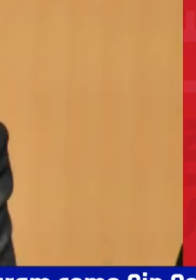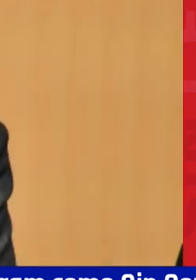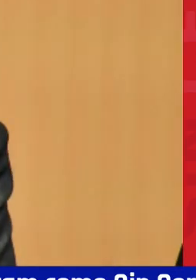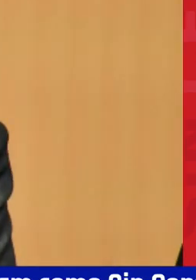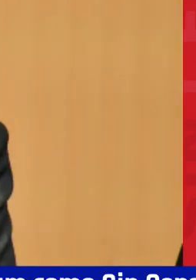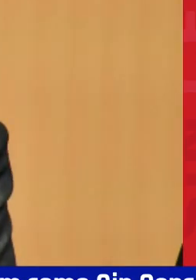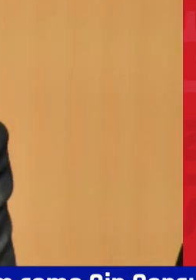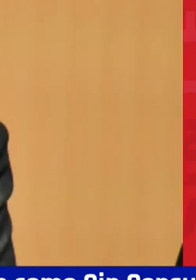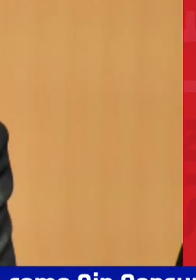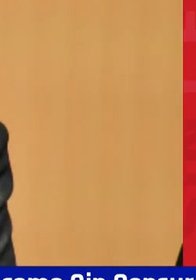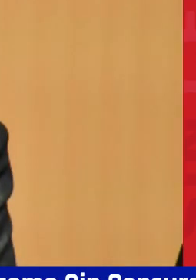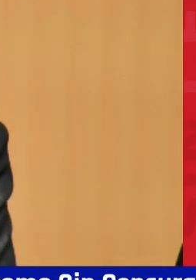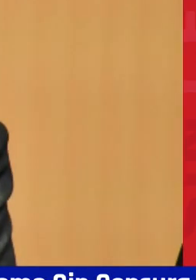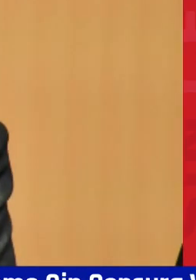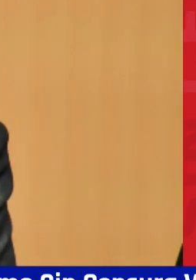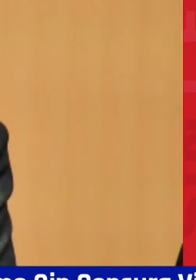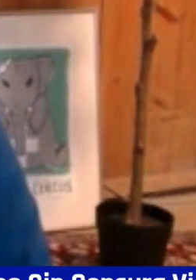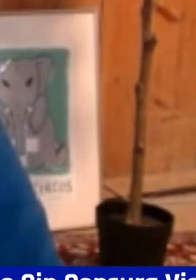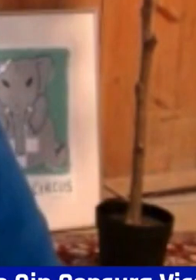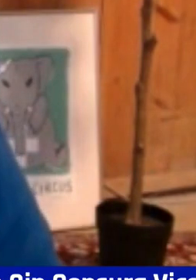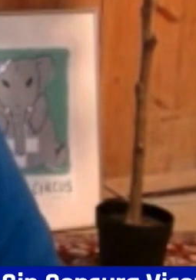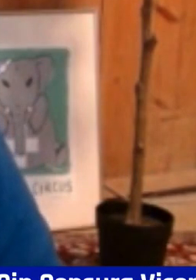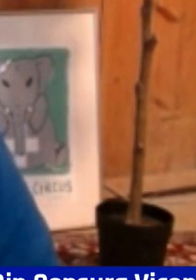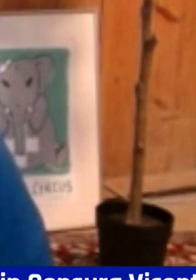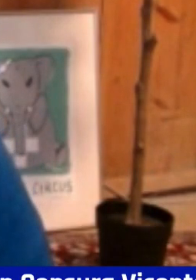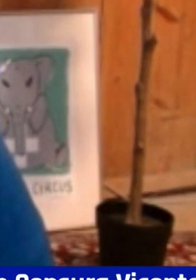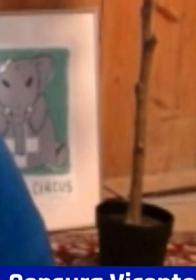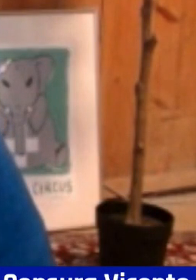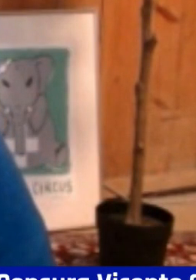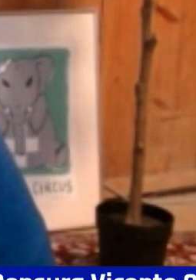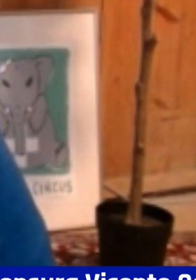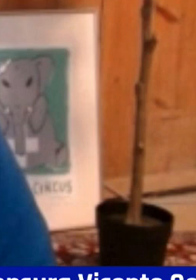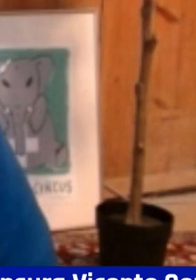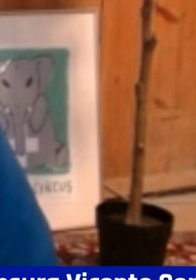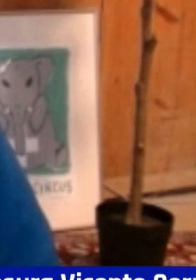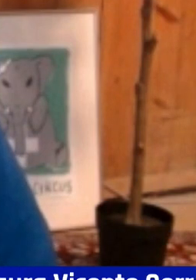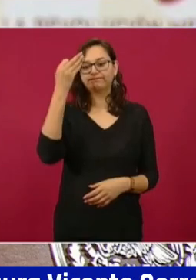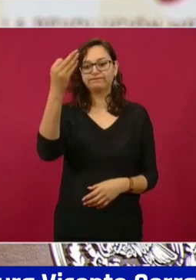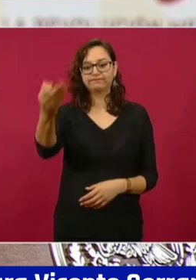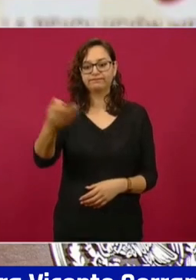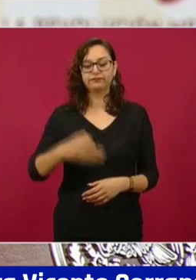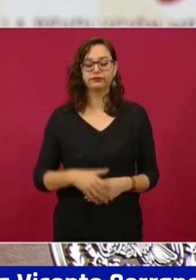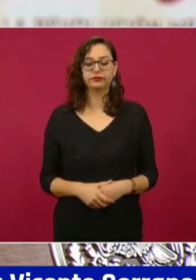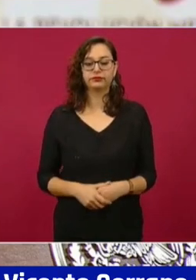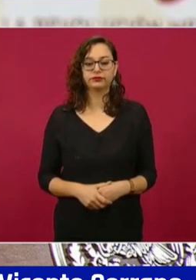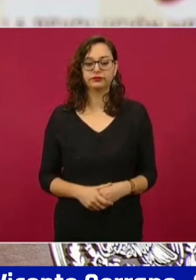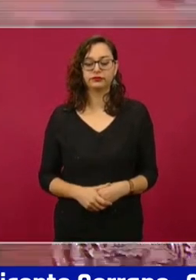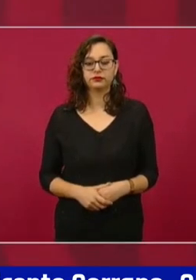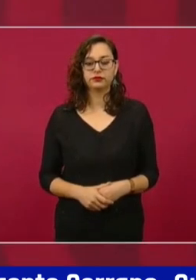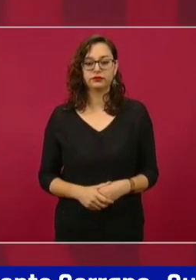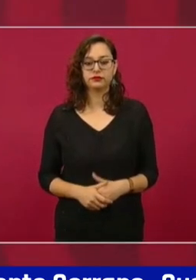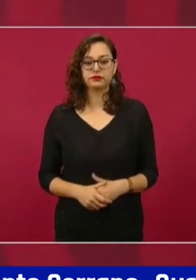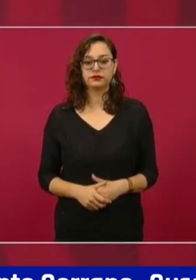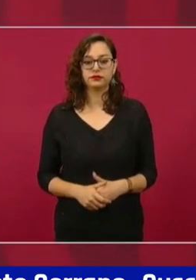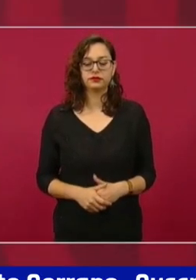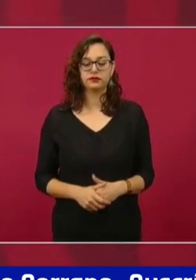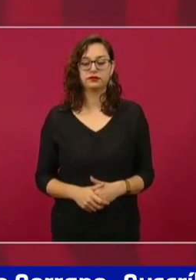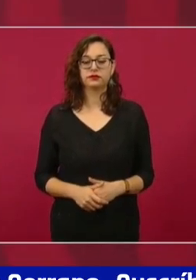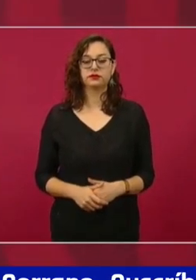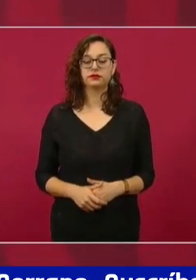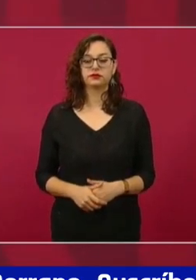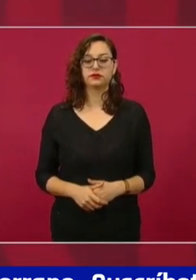hecho, insisto con esto en estas declaraciones fuertes, el presidente López Obrador dice que no cree que Santiago Nieto esté involucrado en corrupción o en